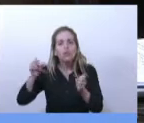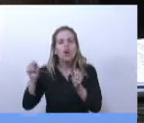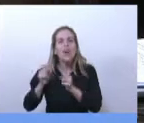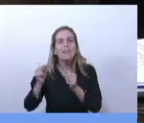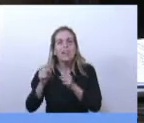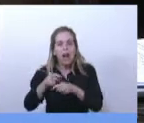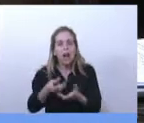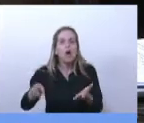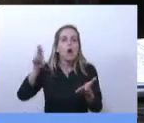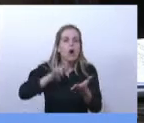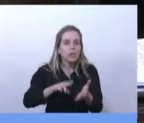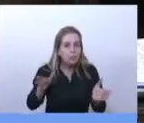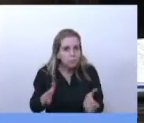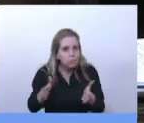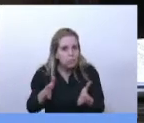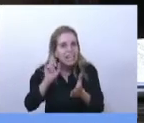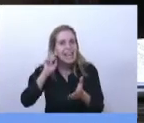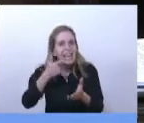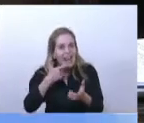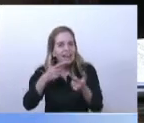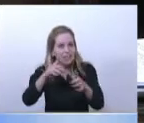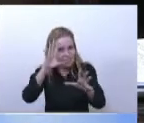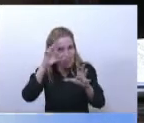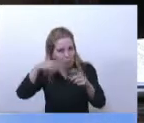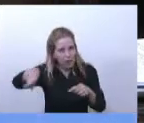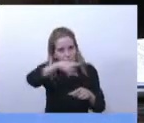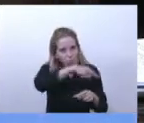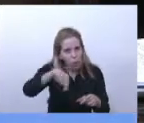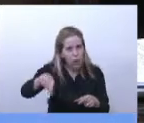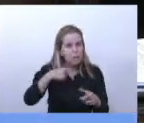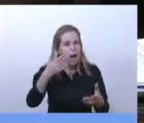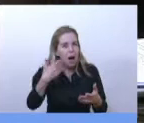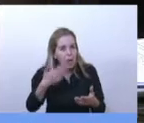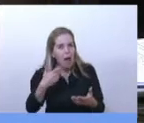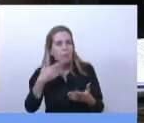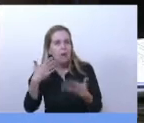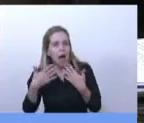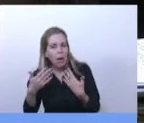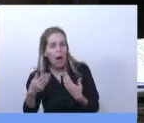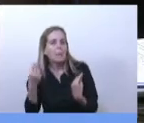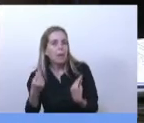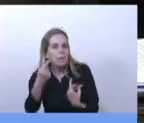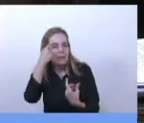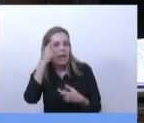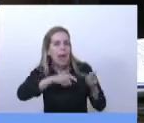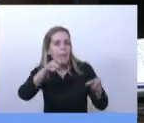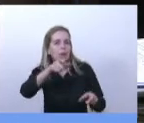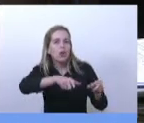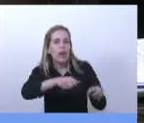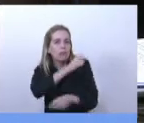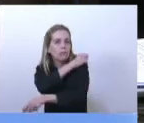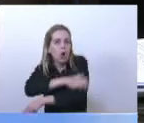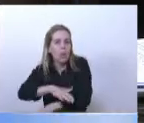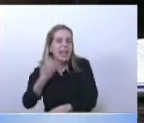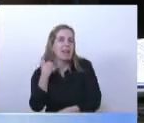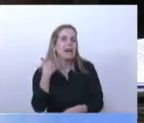el gas y los combustibles fósiles se acuerdan que hablábamos de los pobres de la matanza pagándole el consumo a